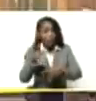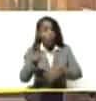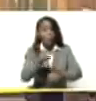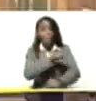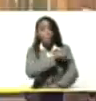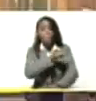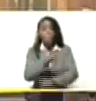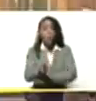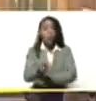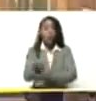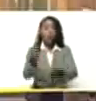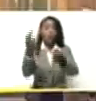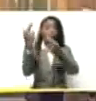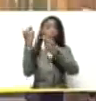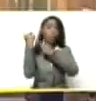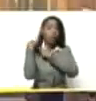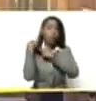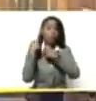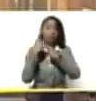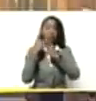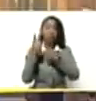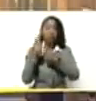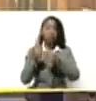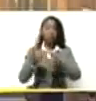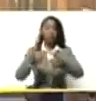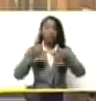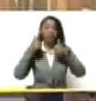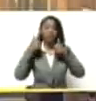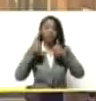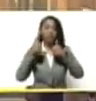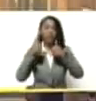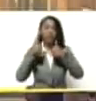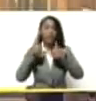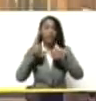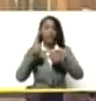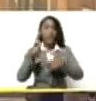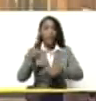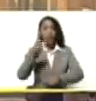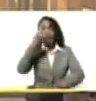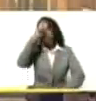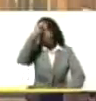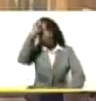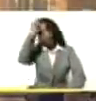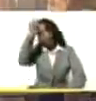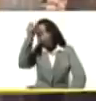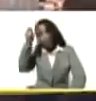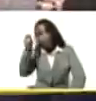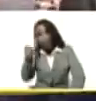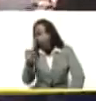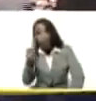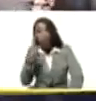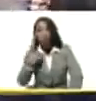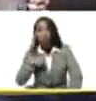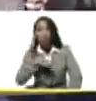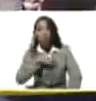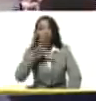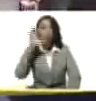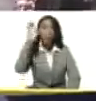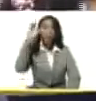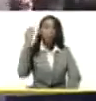y se proyecta un crecimiento anual 2021 ya lo dirán los expertos en sus estudios